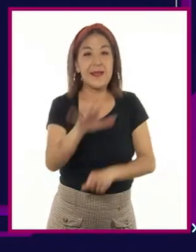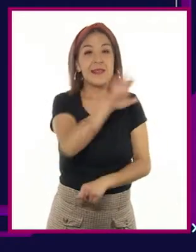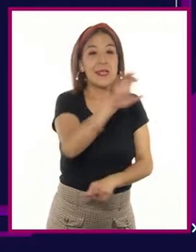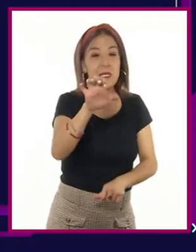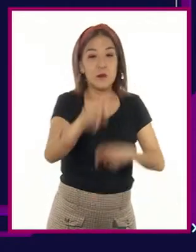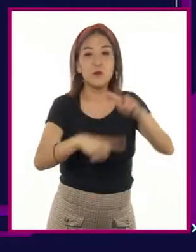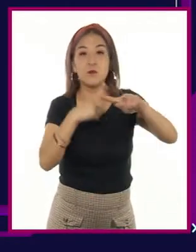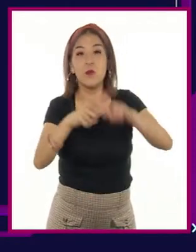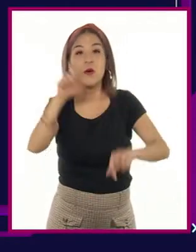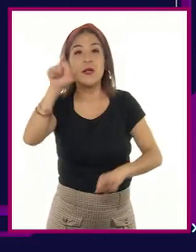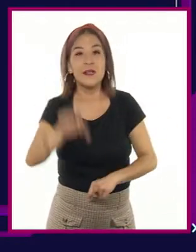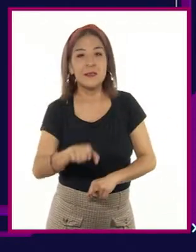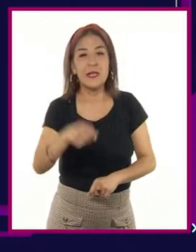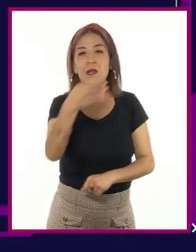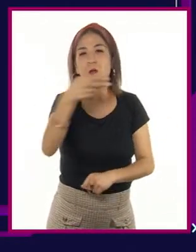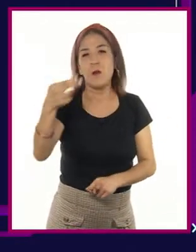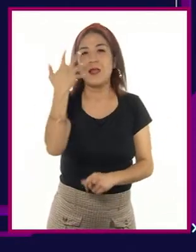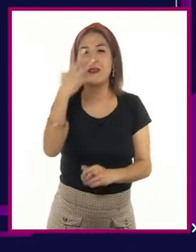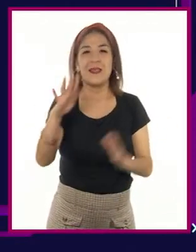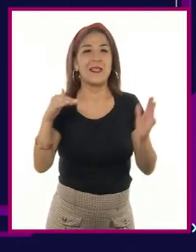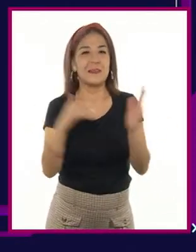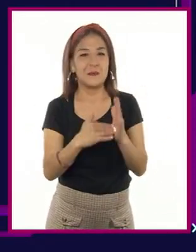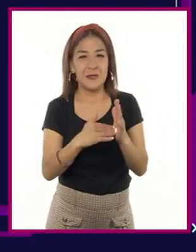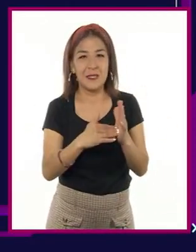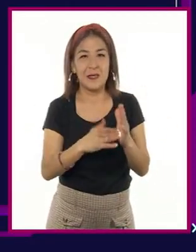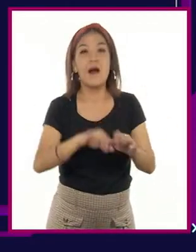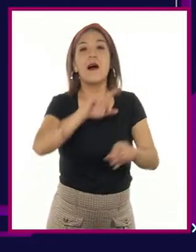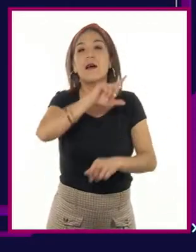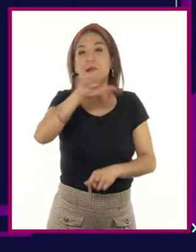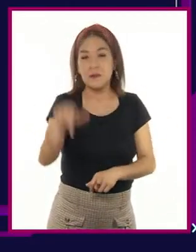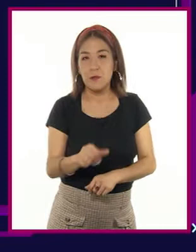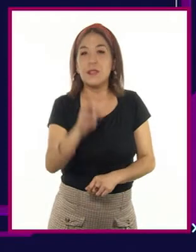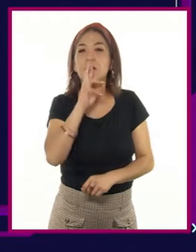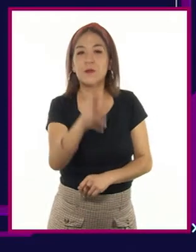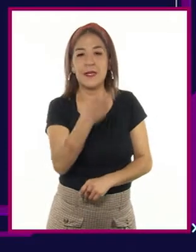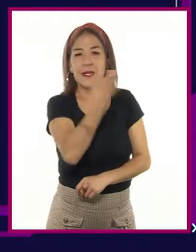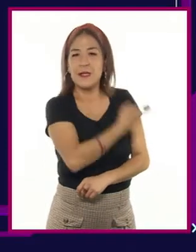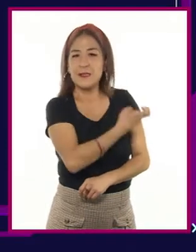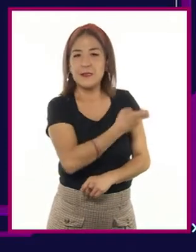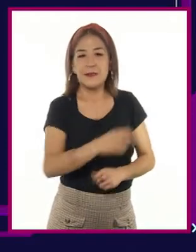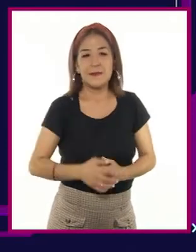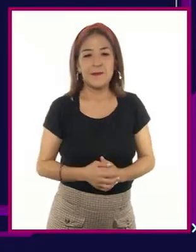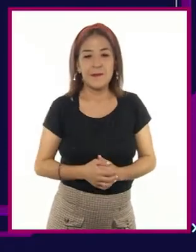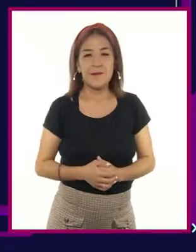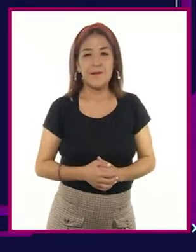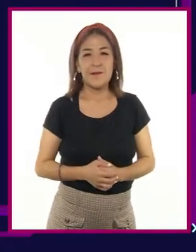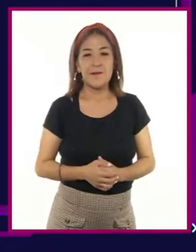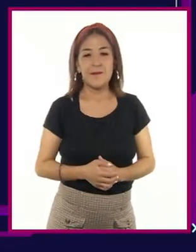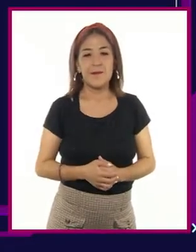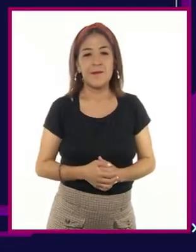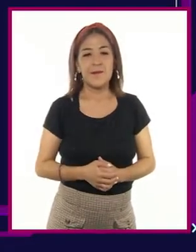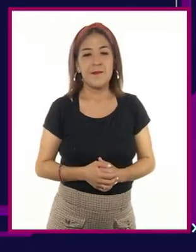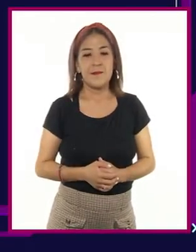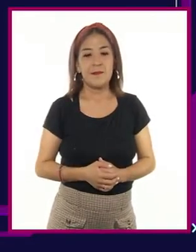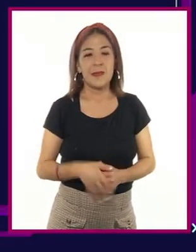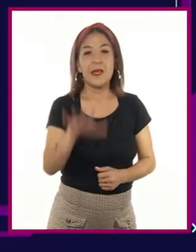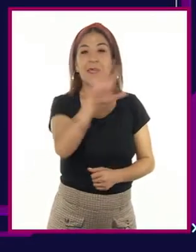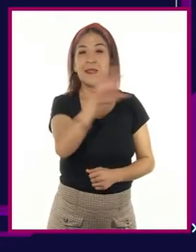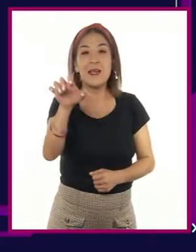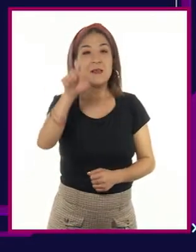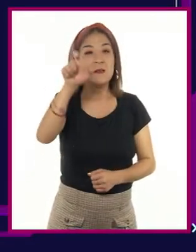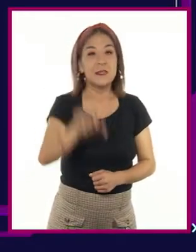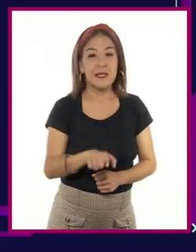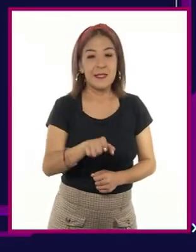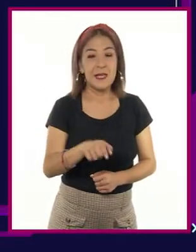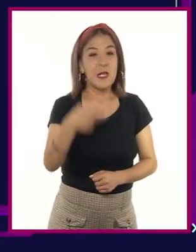x es igual a 10.000 se resuelve esta expresión y se tiene 500 x